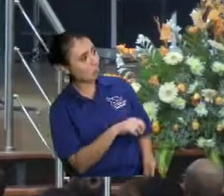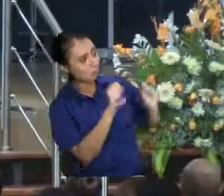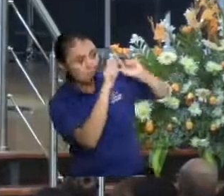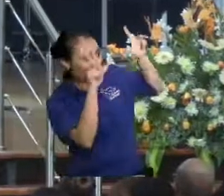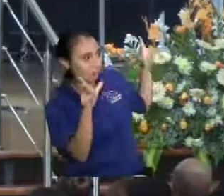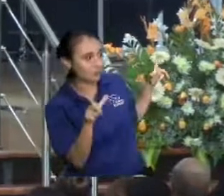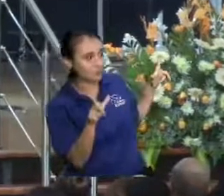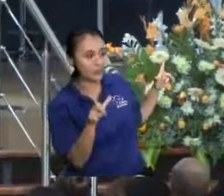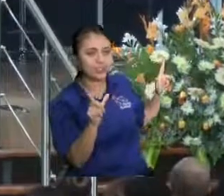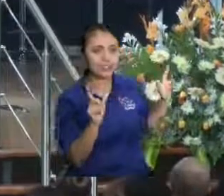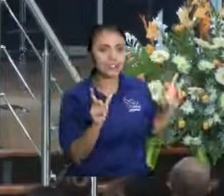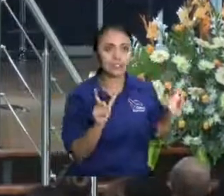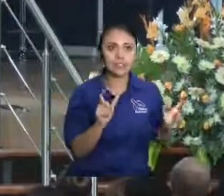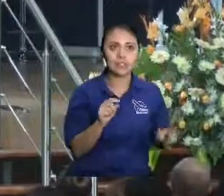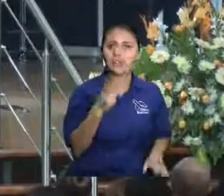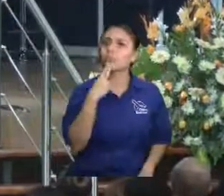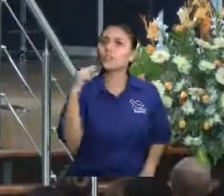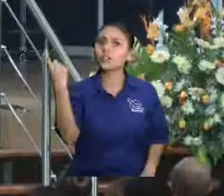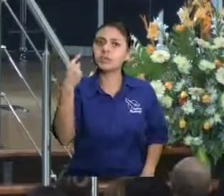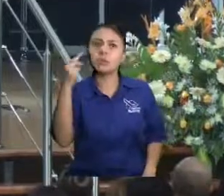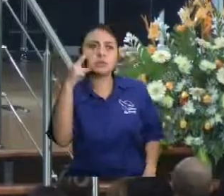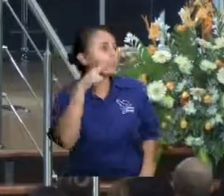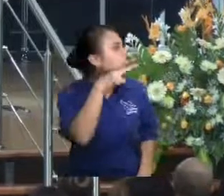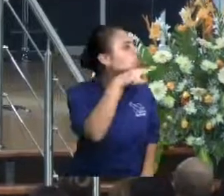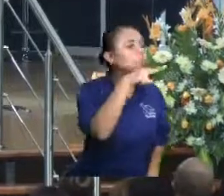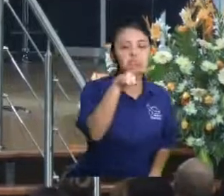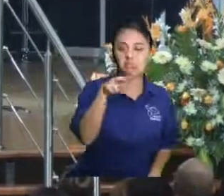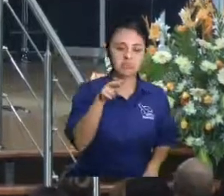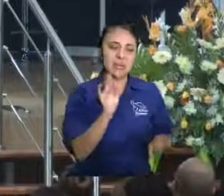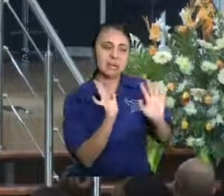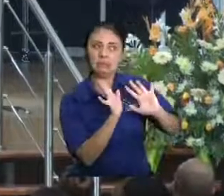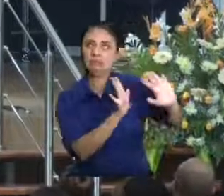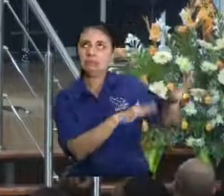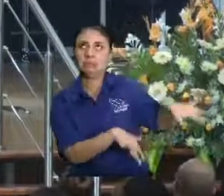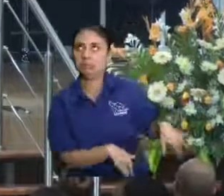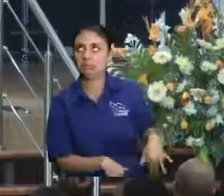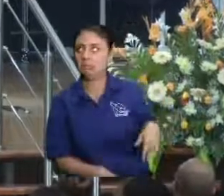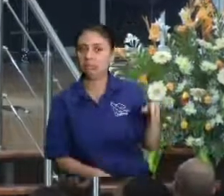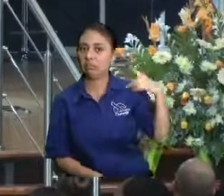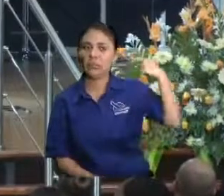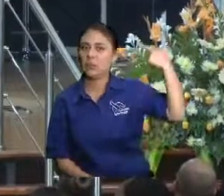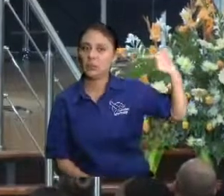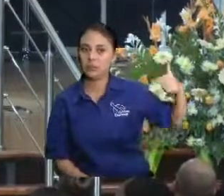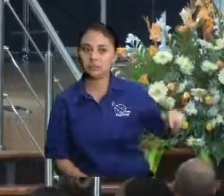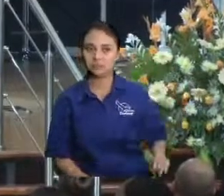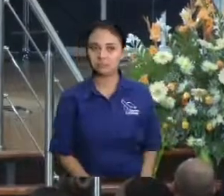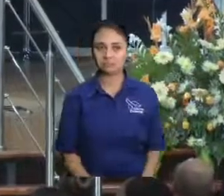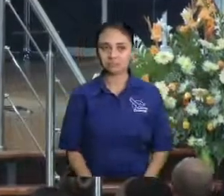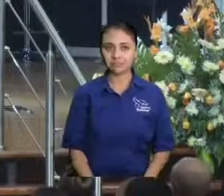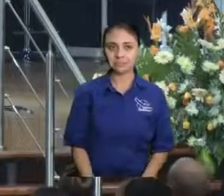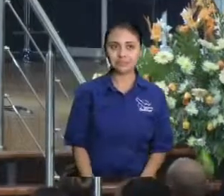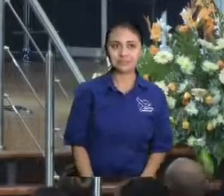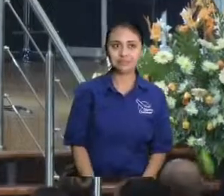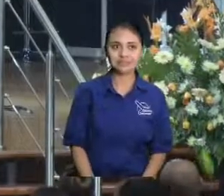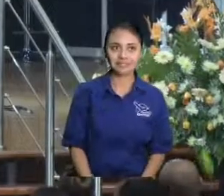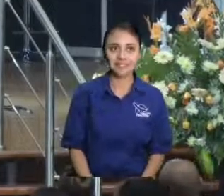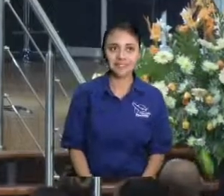entonces lo mencioné, ¿va? Entonces los hermanos empezaron a pescuecear, ¿va? Jóvenes cervatíos, ¿va?